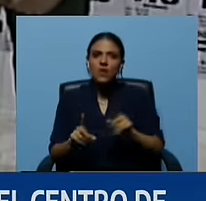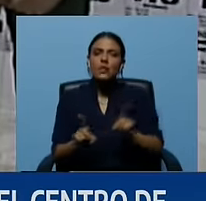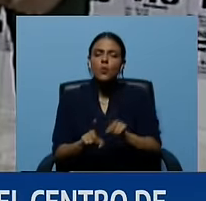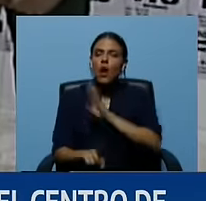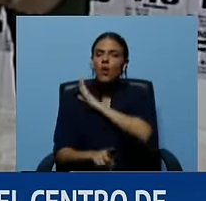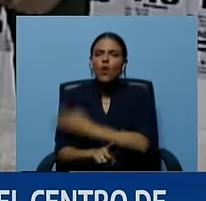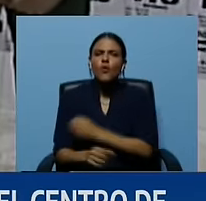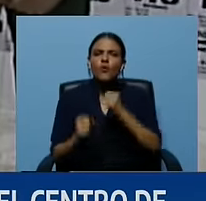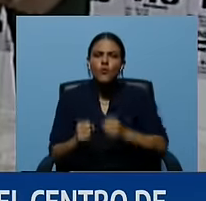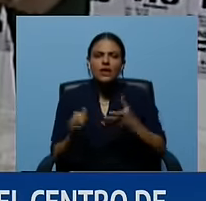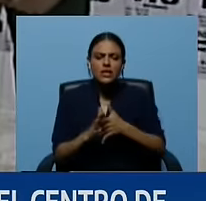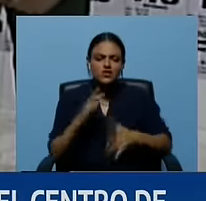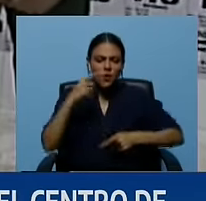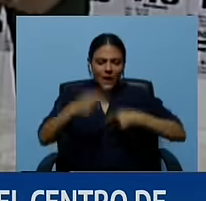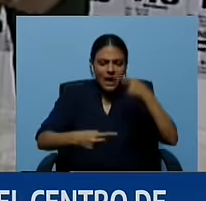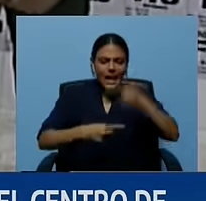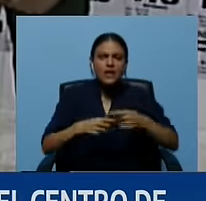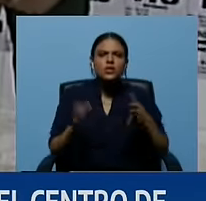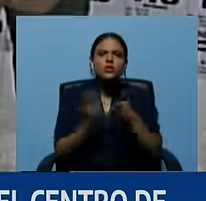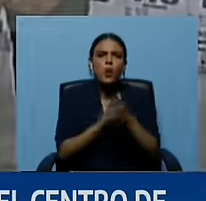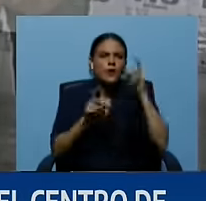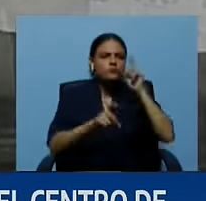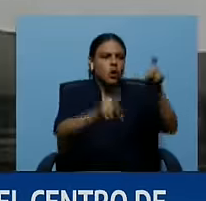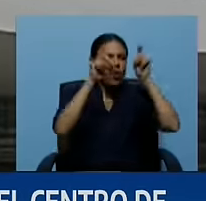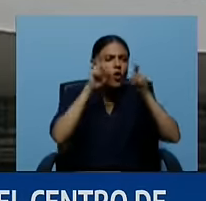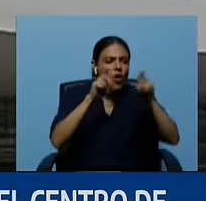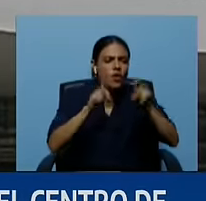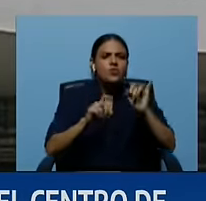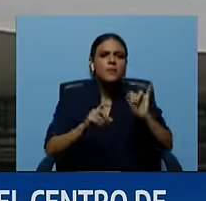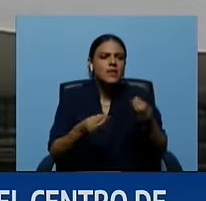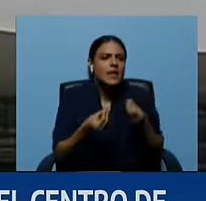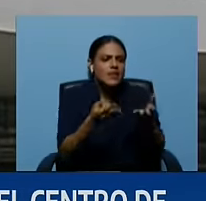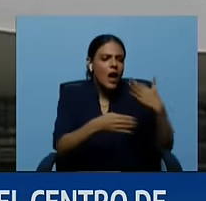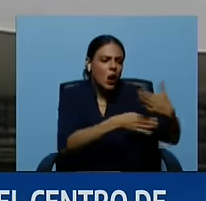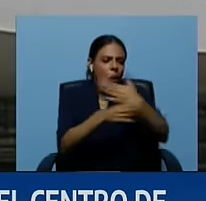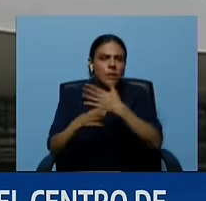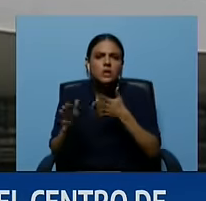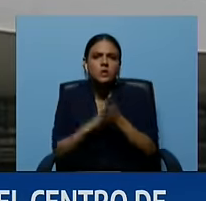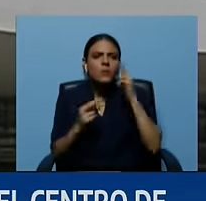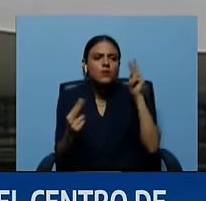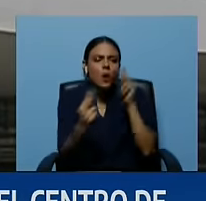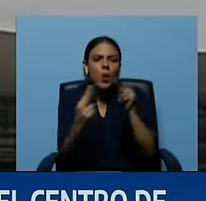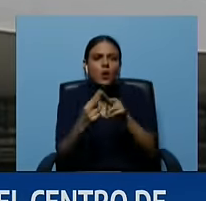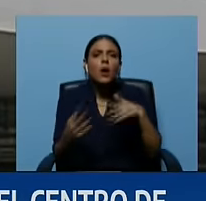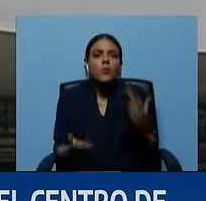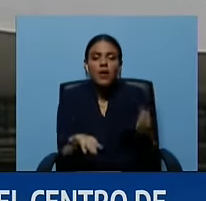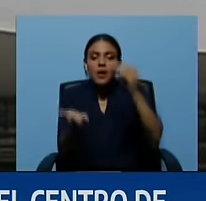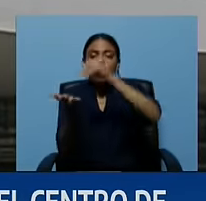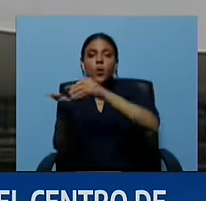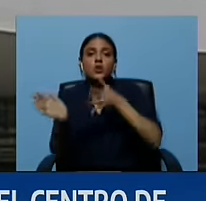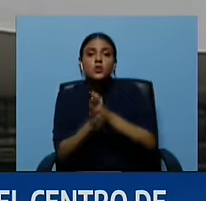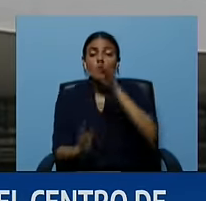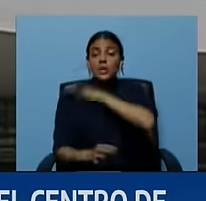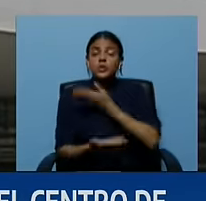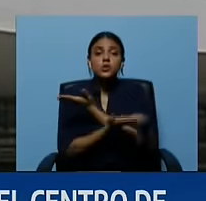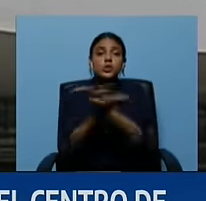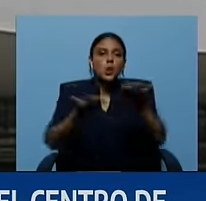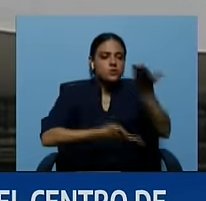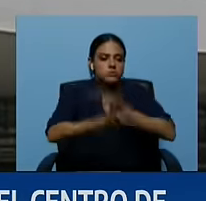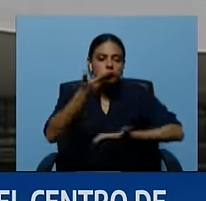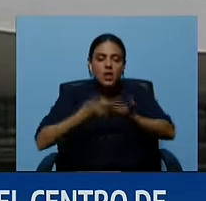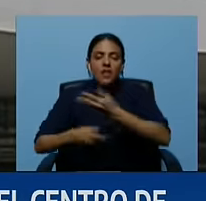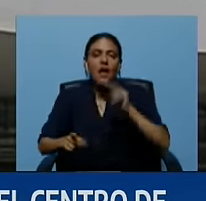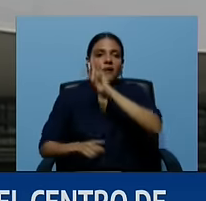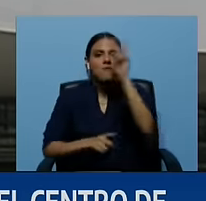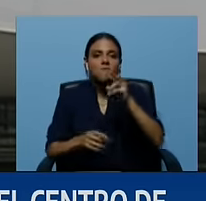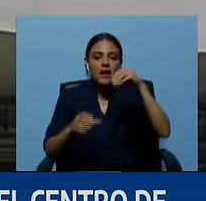en la generación de conocimiento y el establecimiento de proyectos que pueden aplicarse a la sociedad venezolana